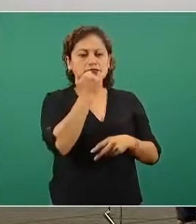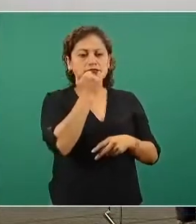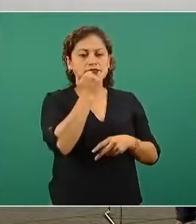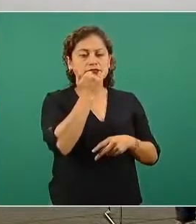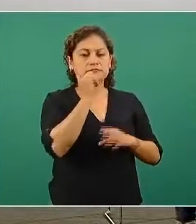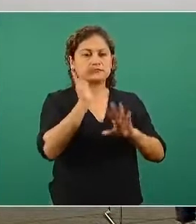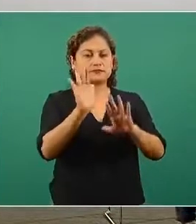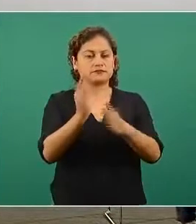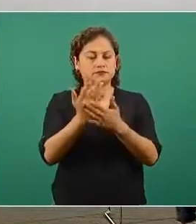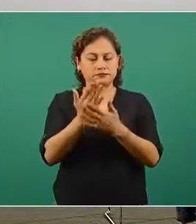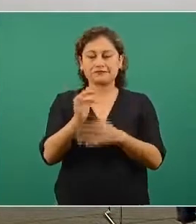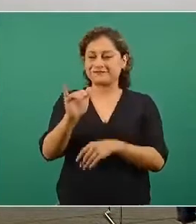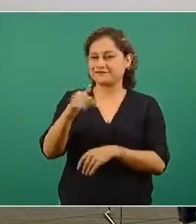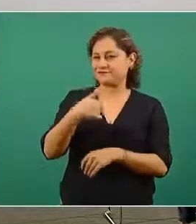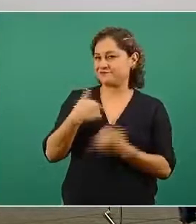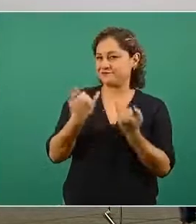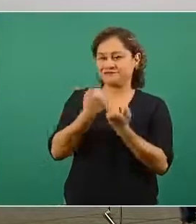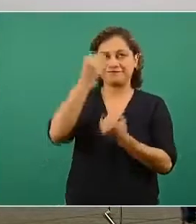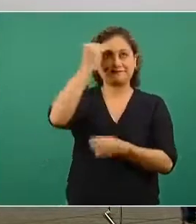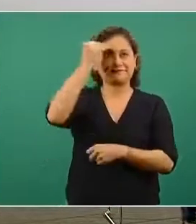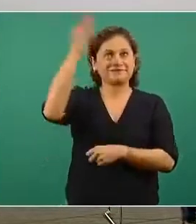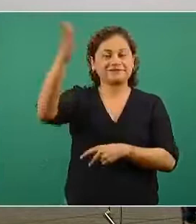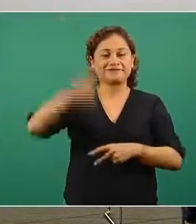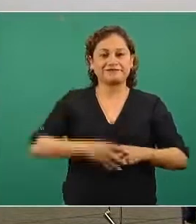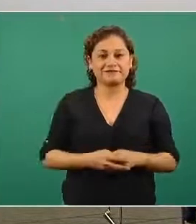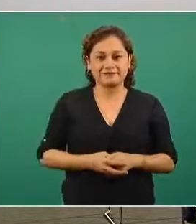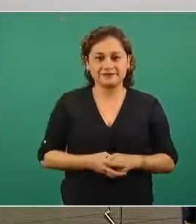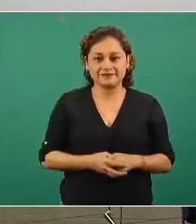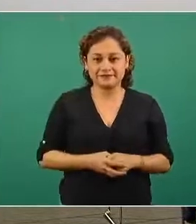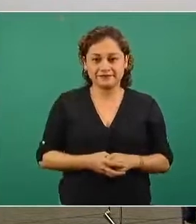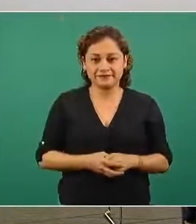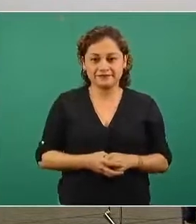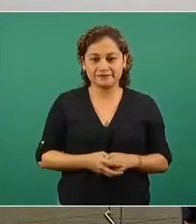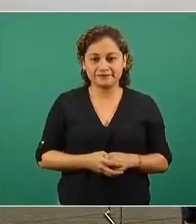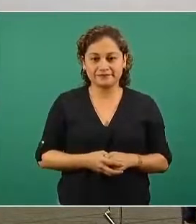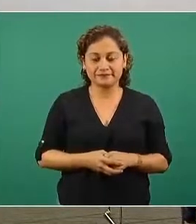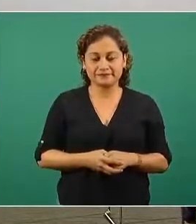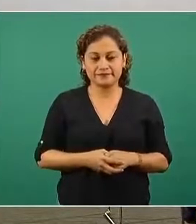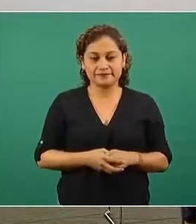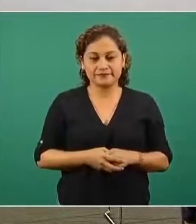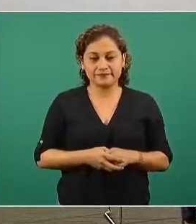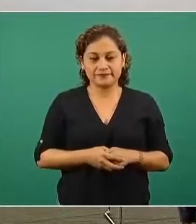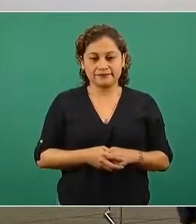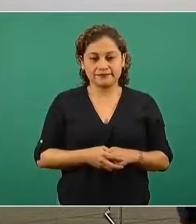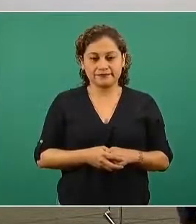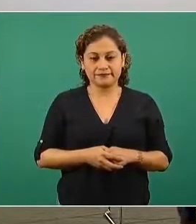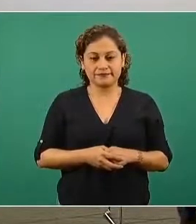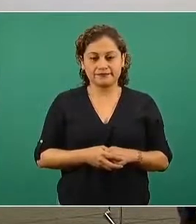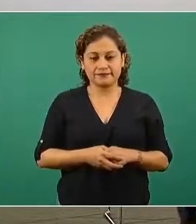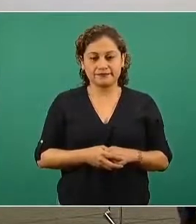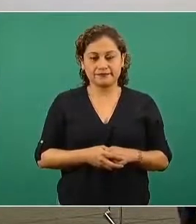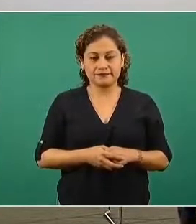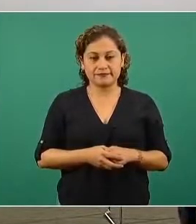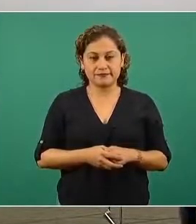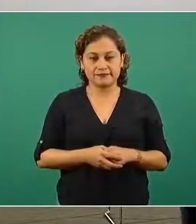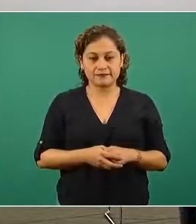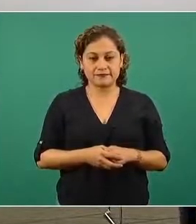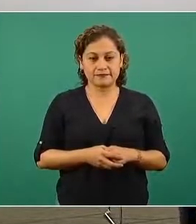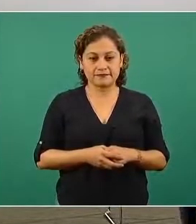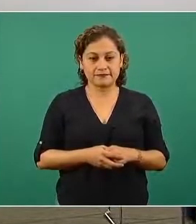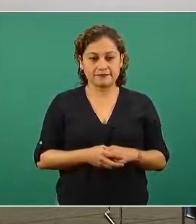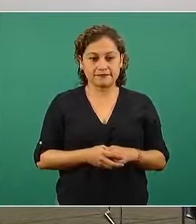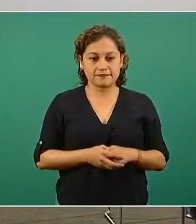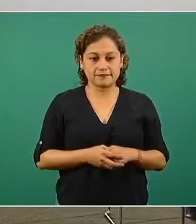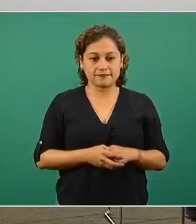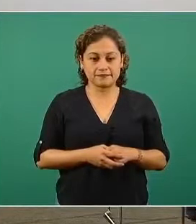Deme un segundo. A mí también se me fue. Sí. Era esto sobre... Ay. Aquí